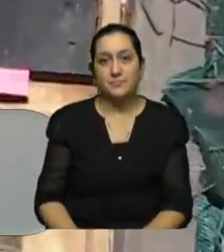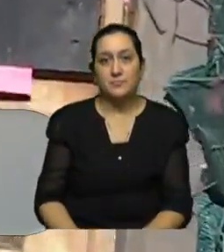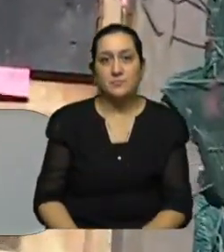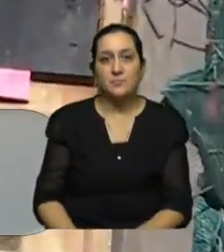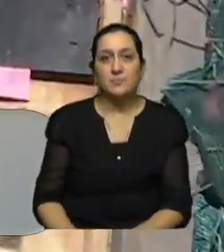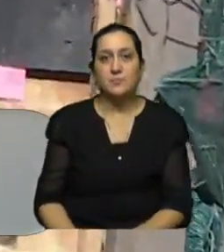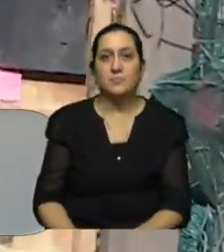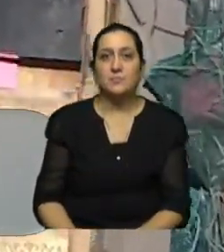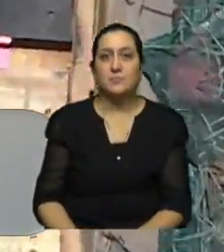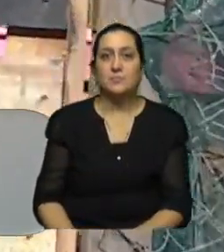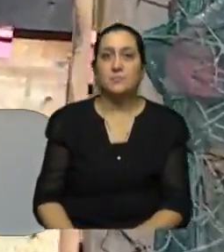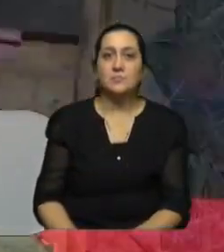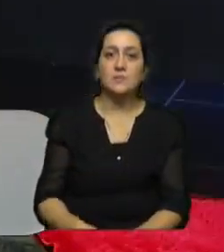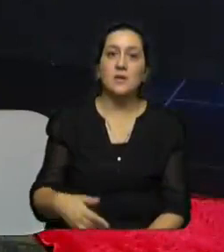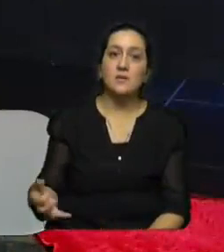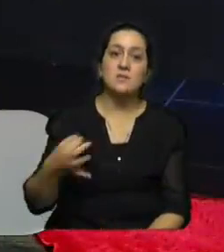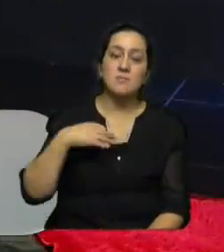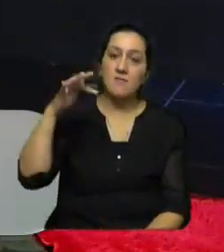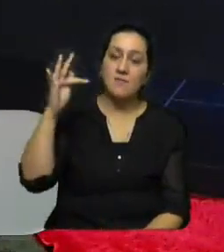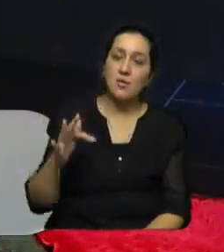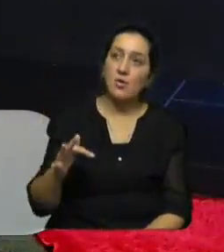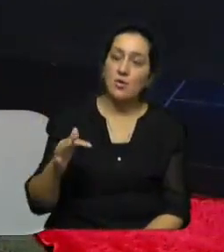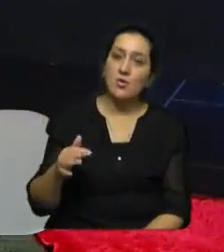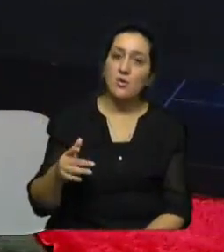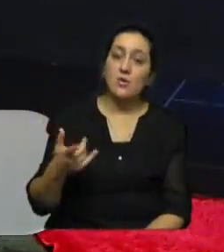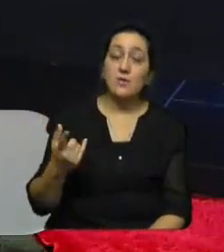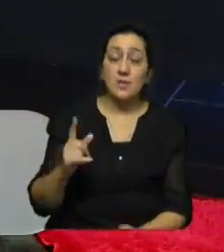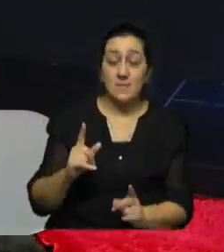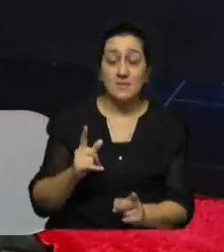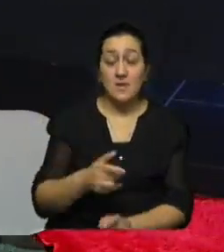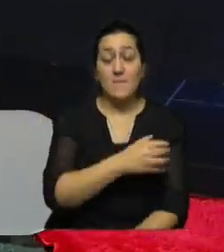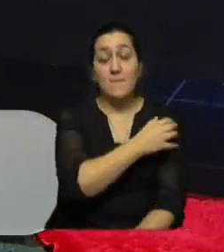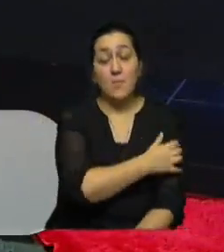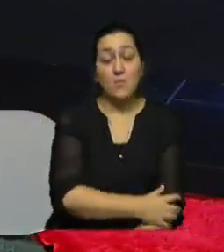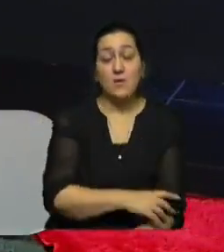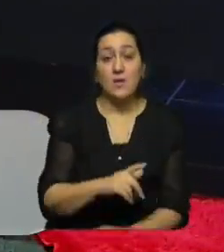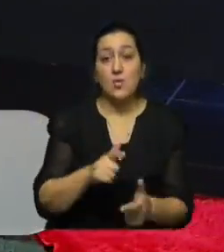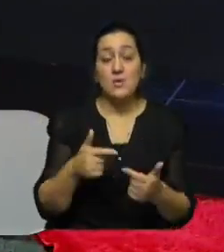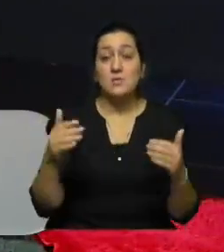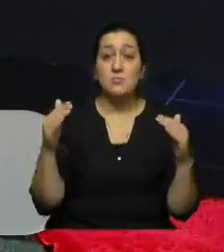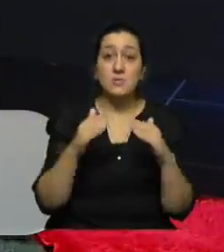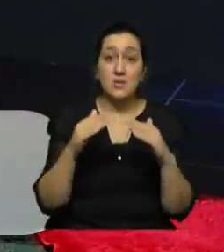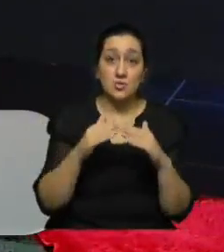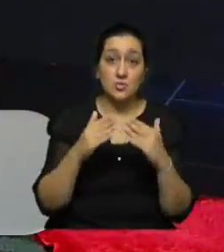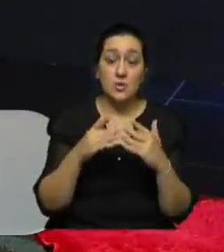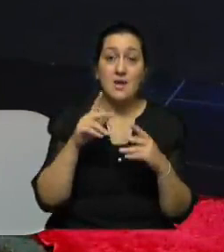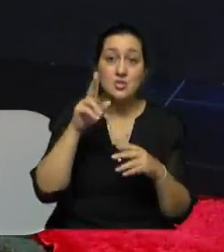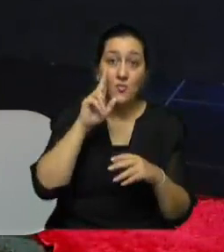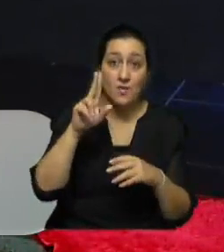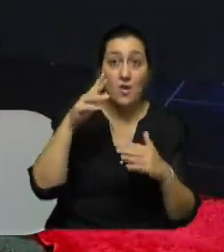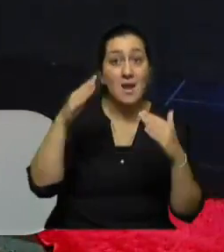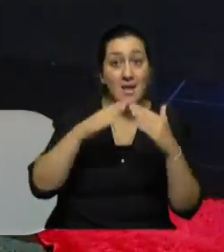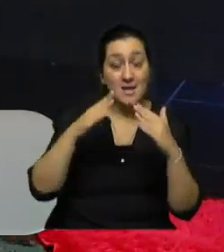que decimos de que es parte de ser pobre es el hecho de no tener un techo. Y estoy viendo la casa